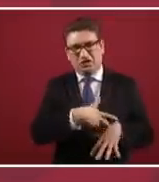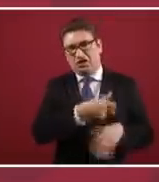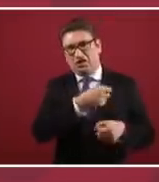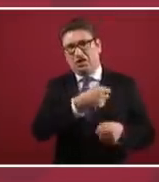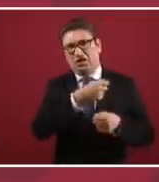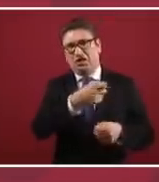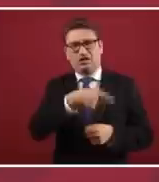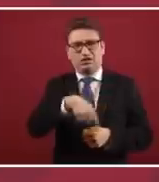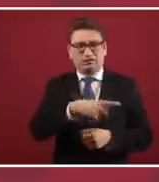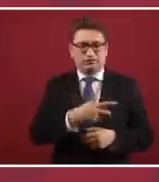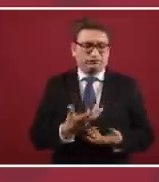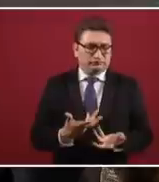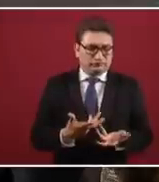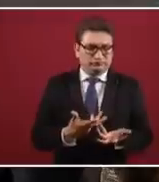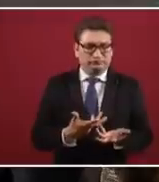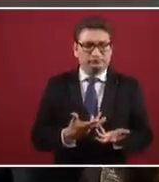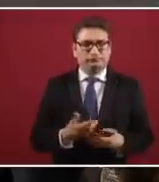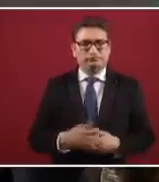tampoco,